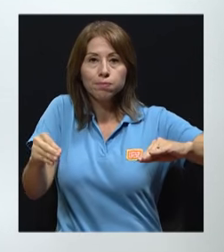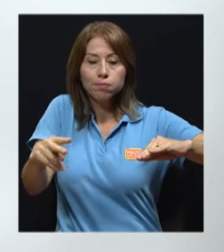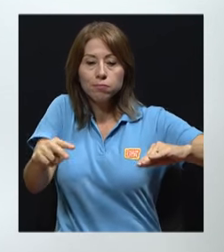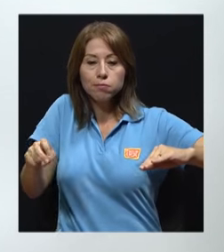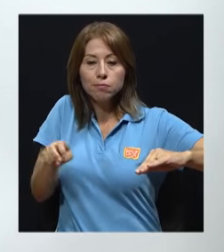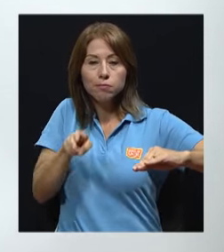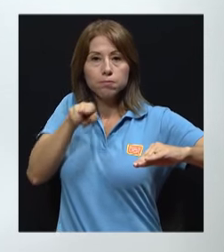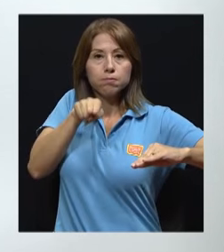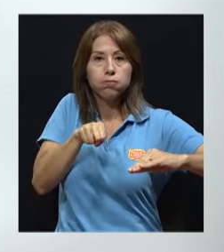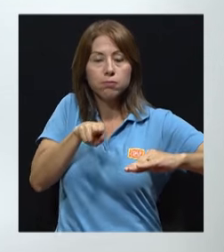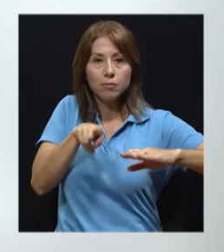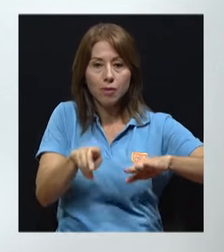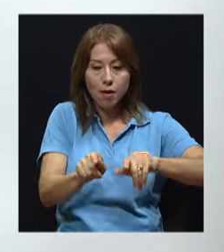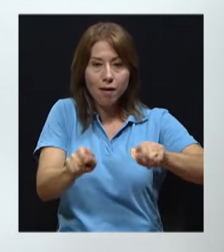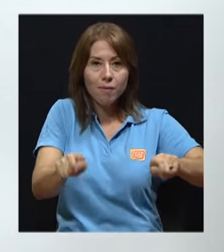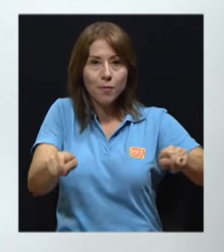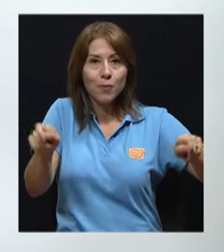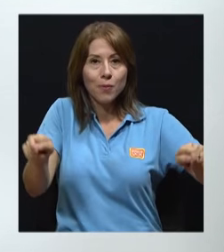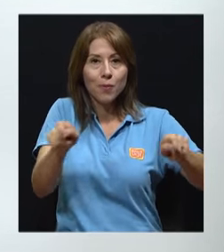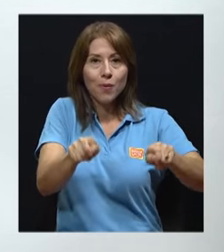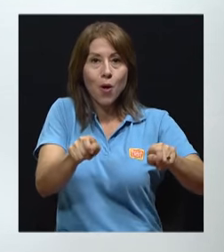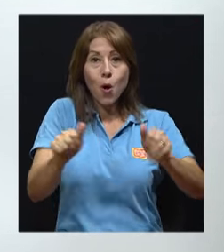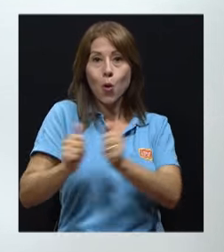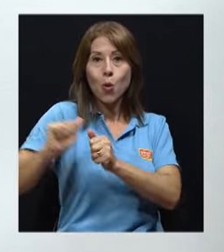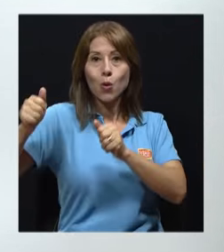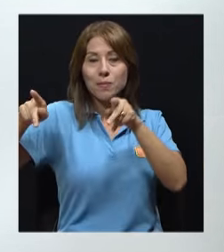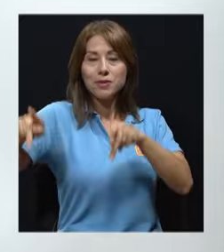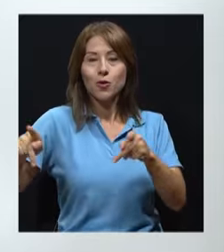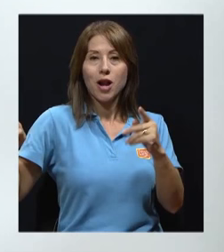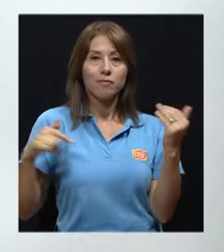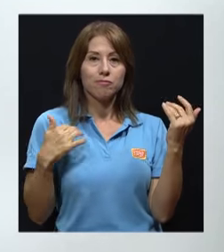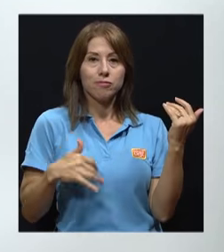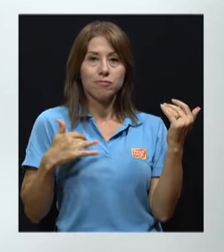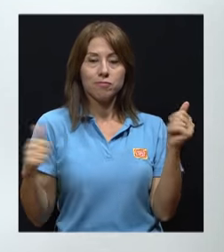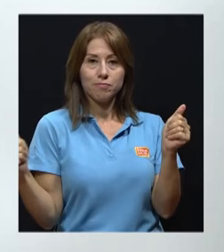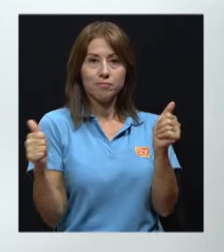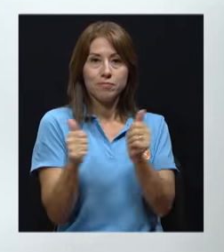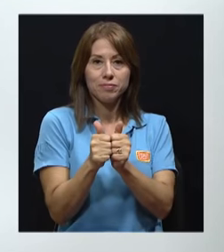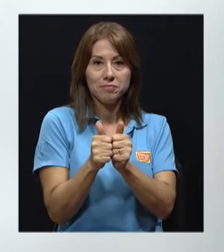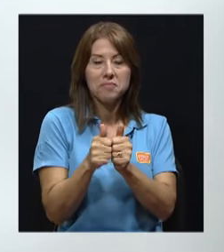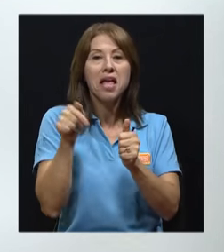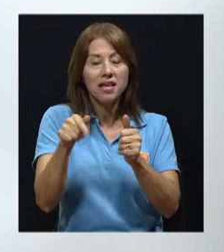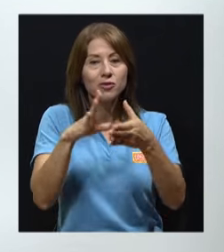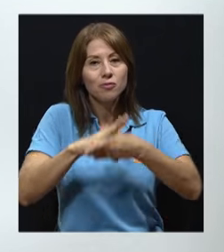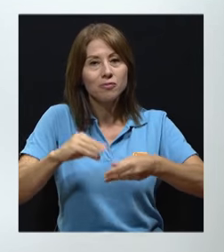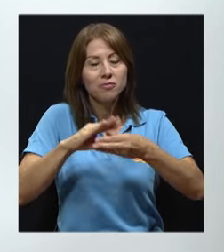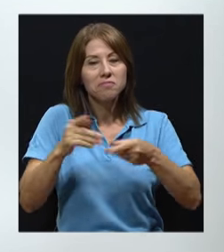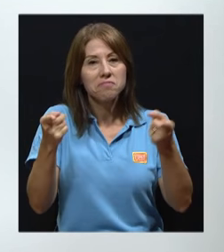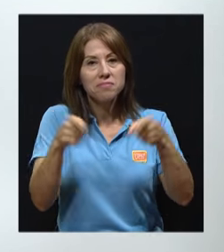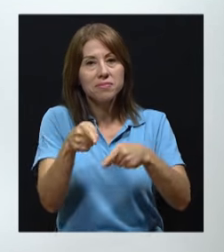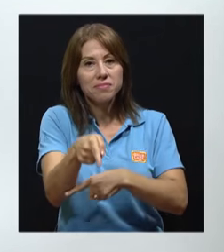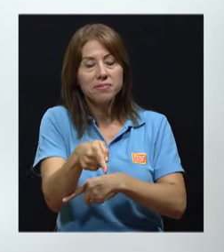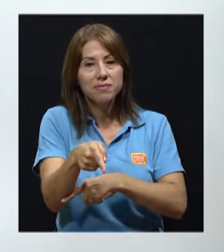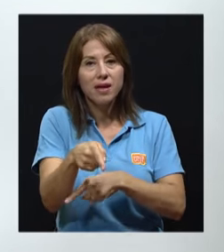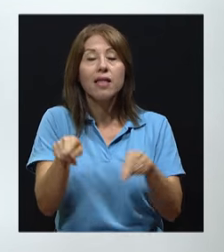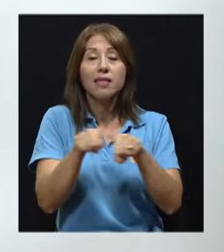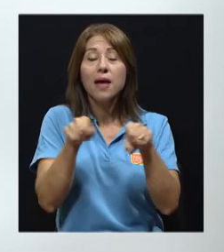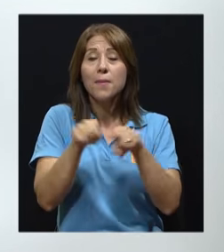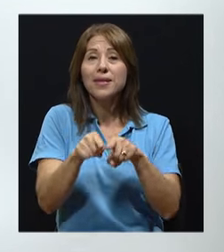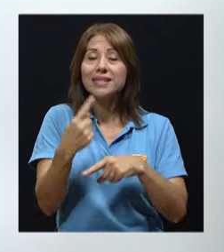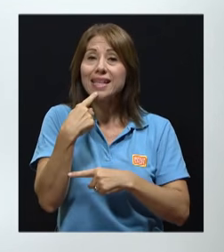arco y comenzaba a ejecutar y con un guitarrista acompañado Entonces ese vestigio eh eh Hay